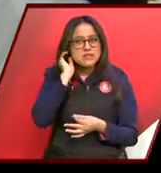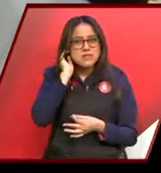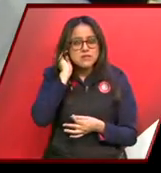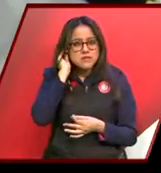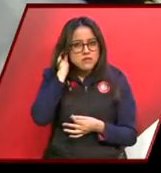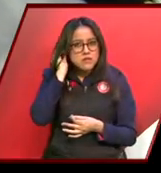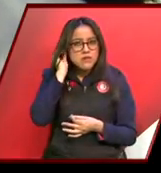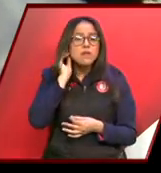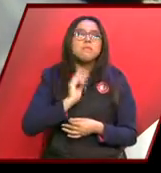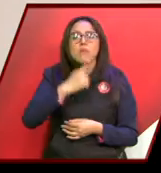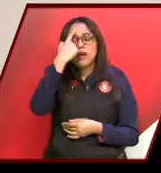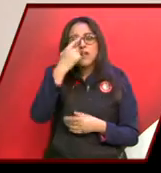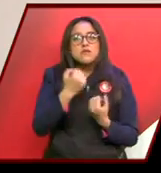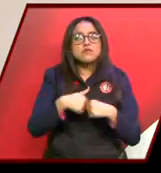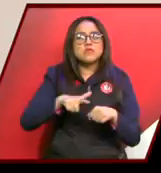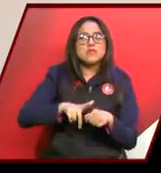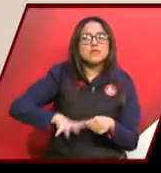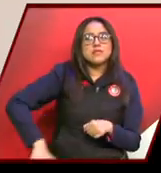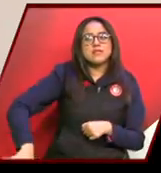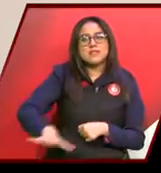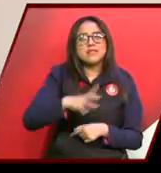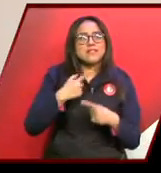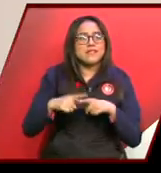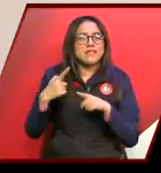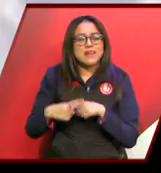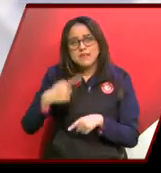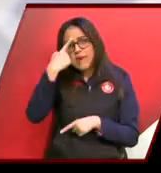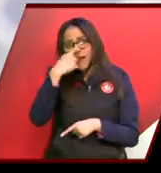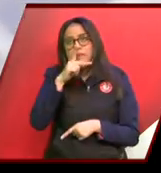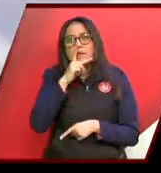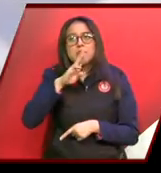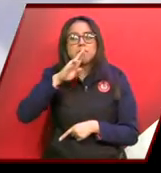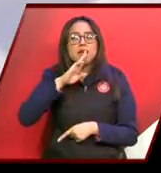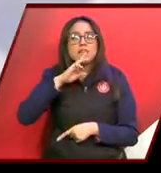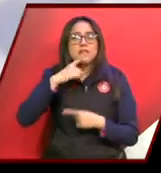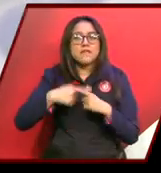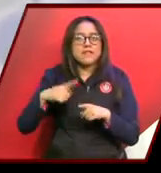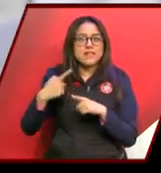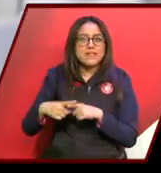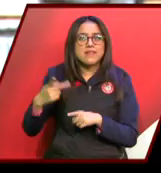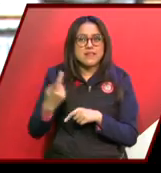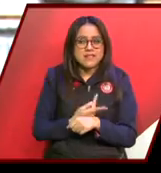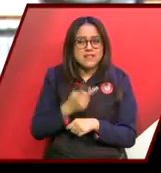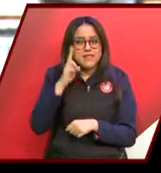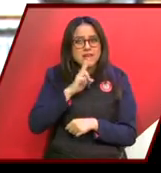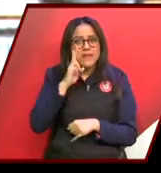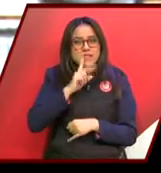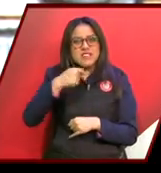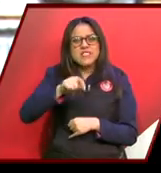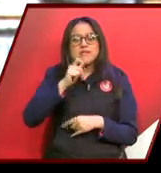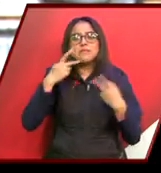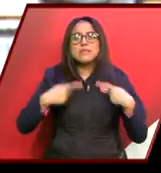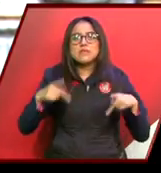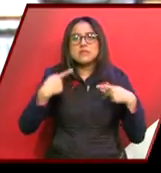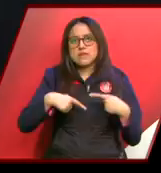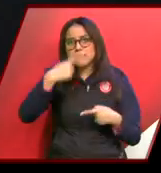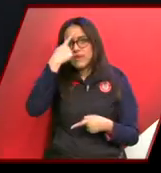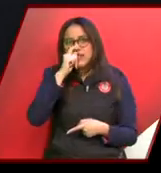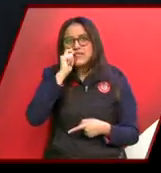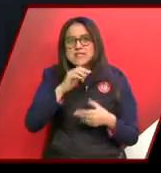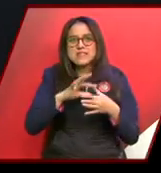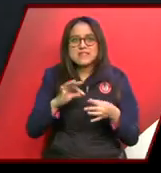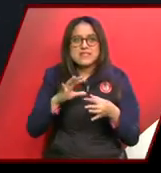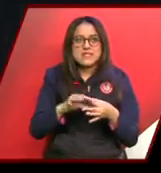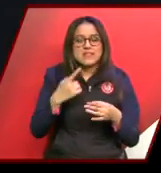que su personal pueda adaptarse a su nueva vida como padres y madres, pues disminuye la rotación del personal y genera una cultura